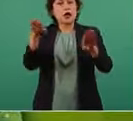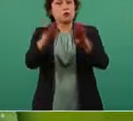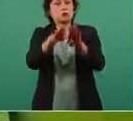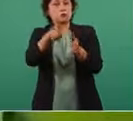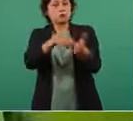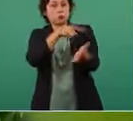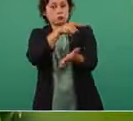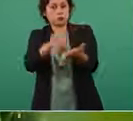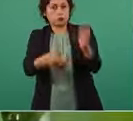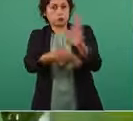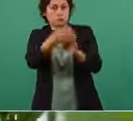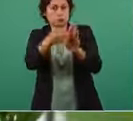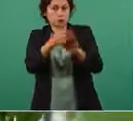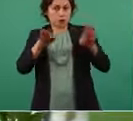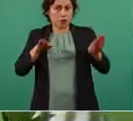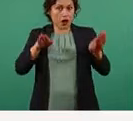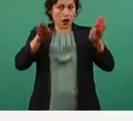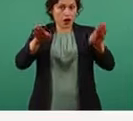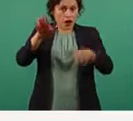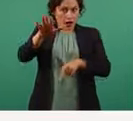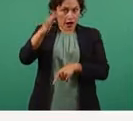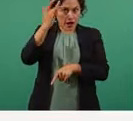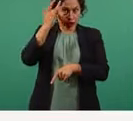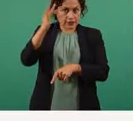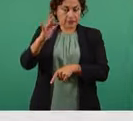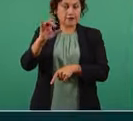a la refinería.